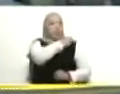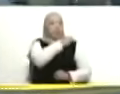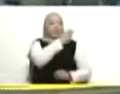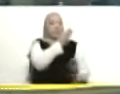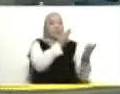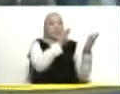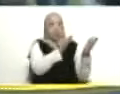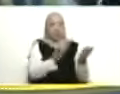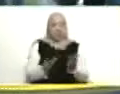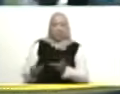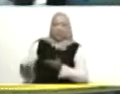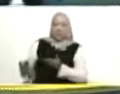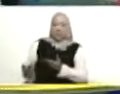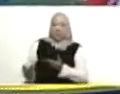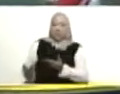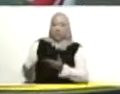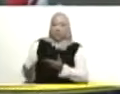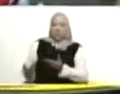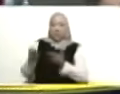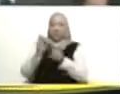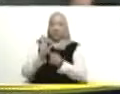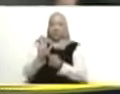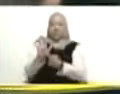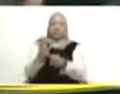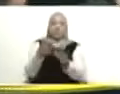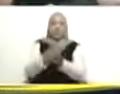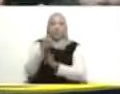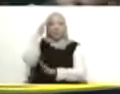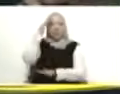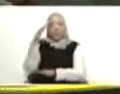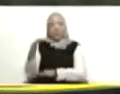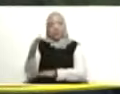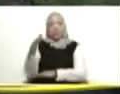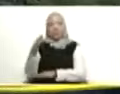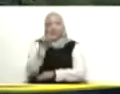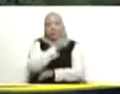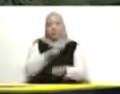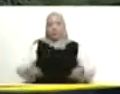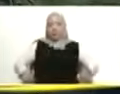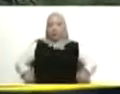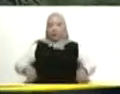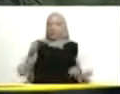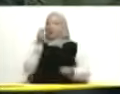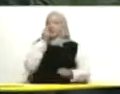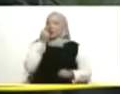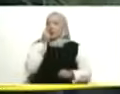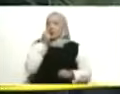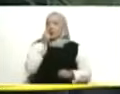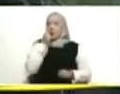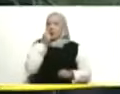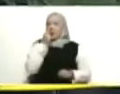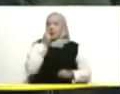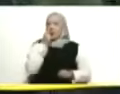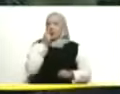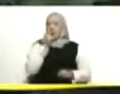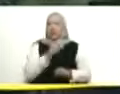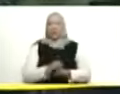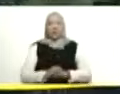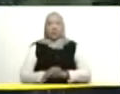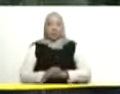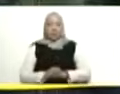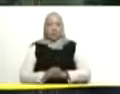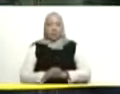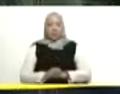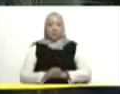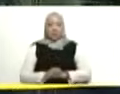demostración. Ahí está saludando una oficial de la Guardia del Pueblo, casualmente una creación de